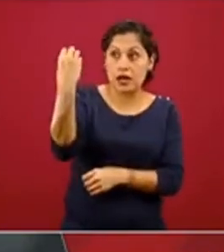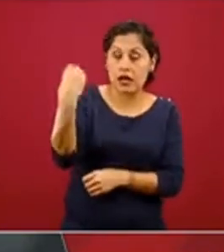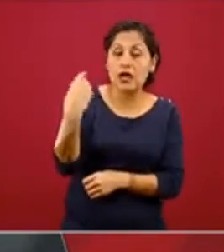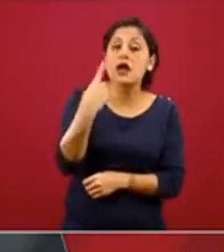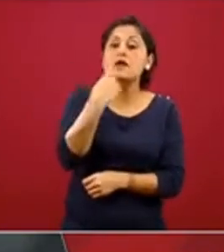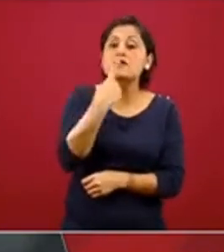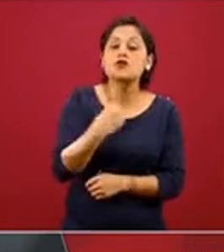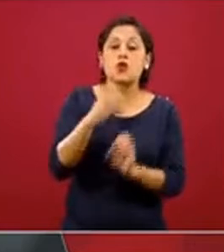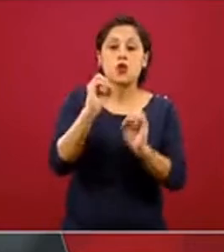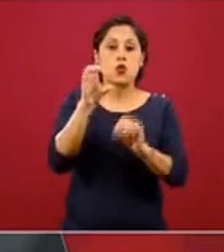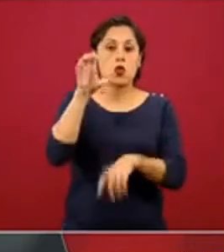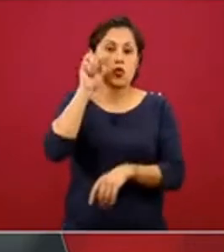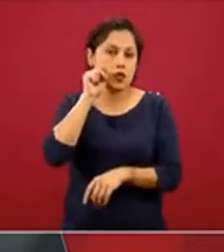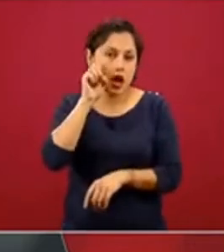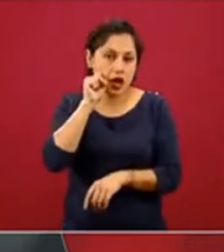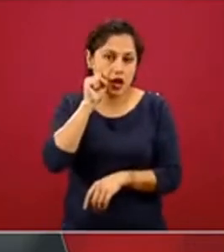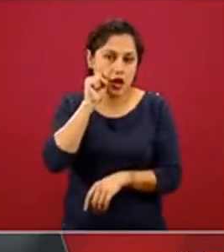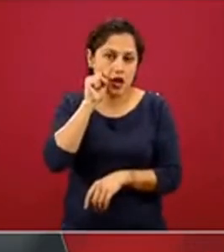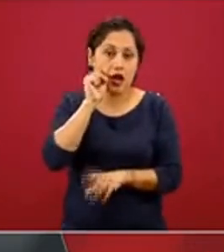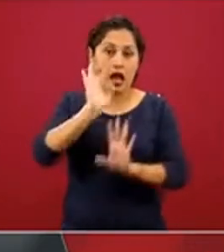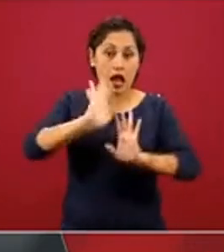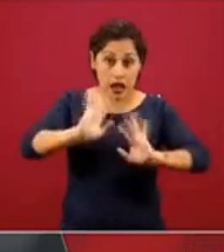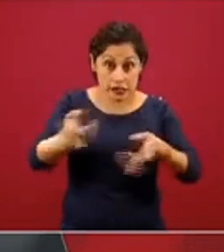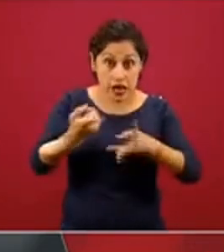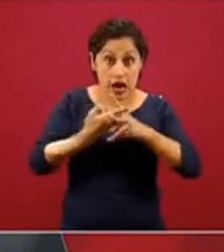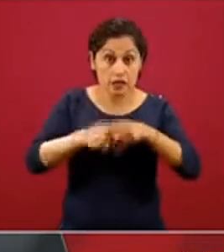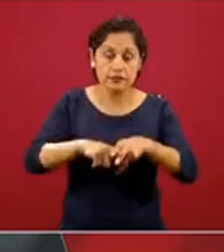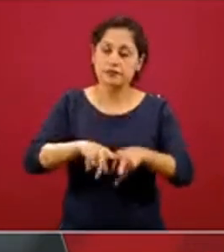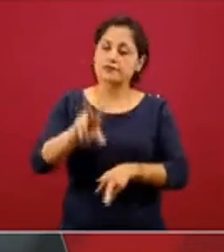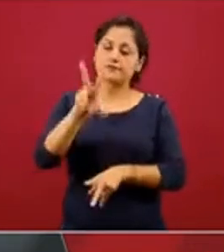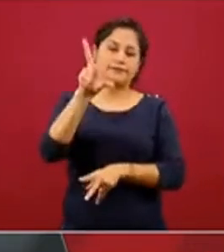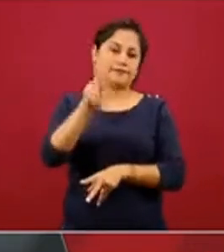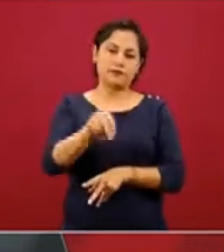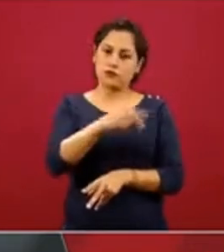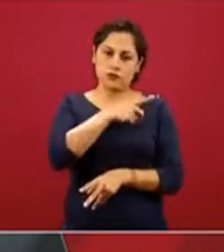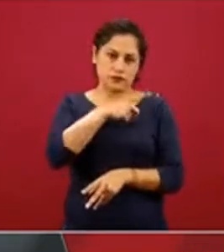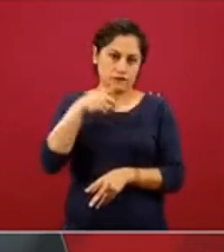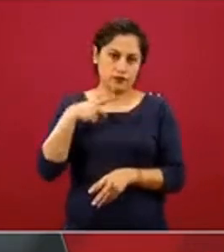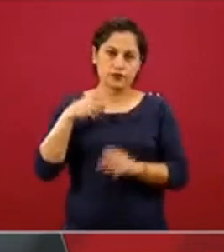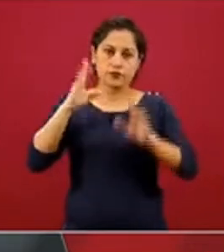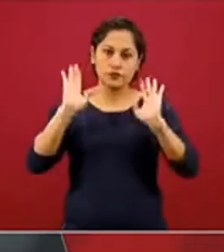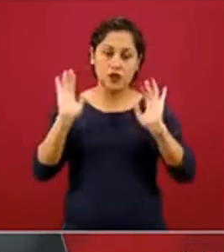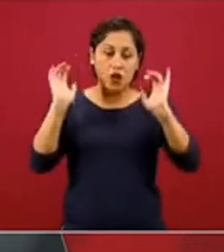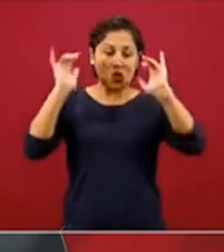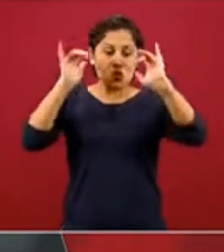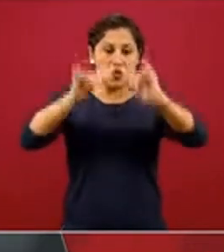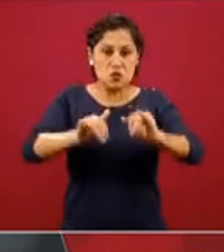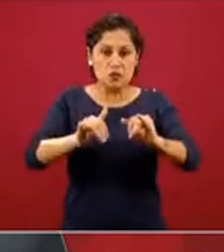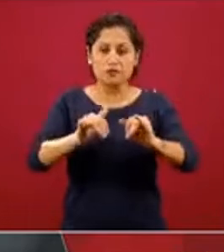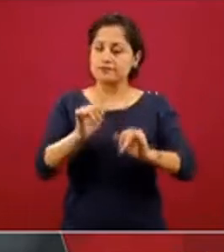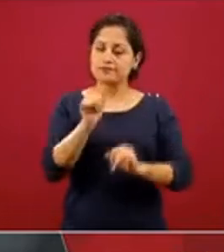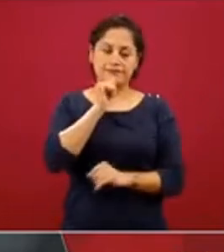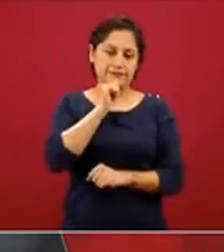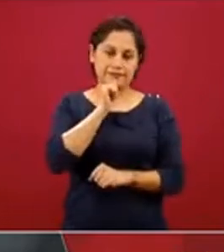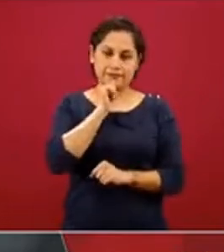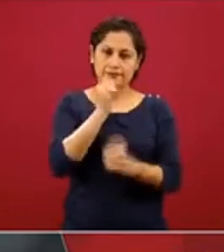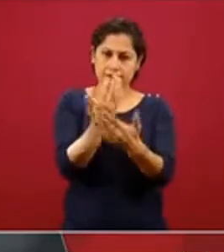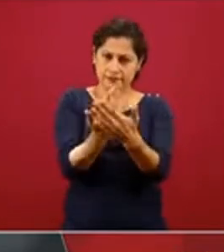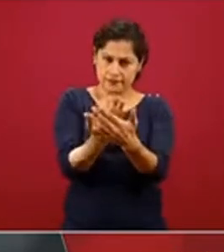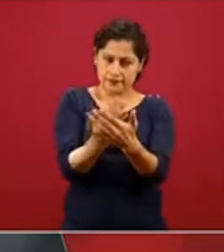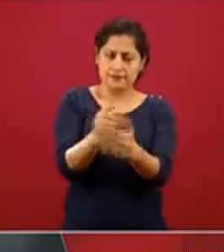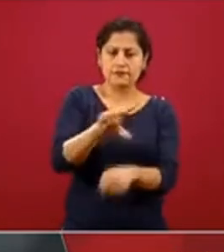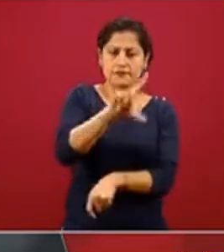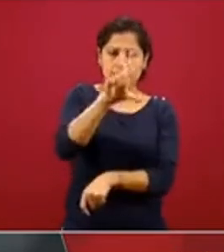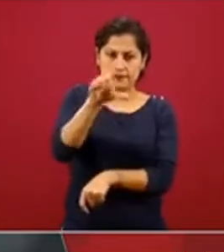semáforo naranja empiecen a tener este tipo de congregaciones masivas. Hay que esperar cuando haya una